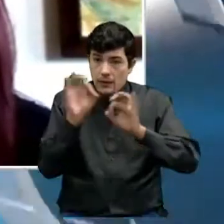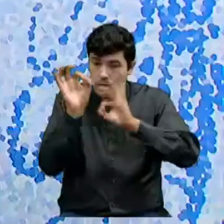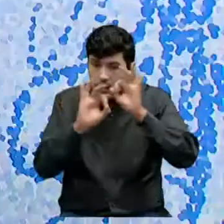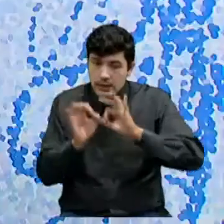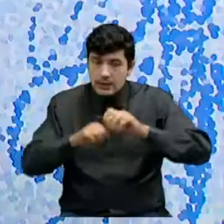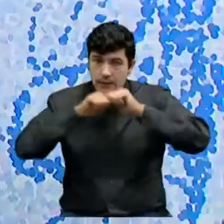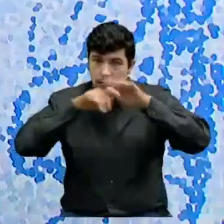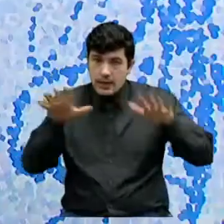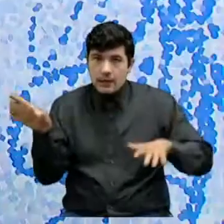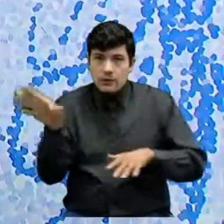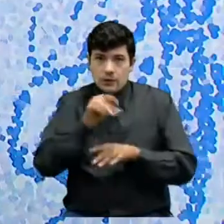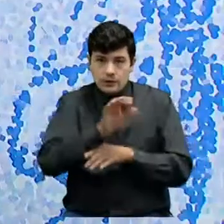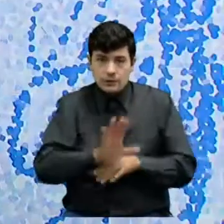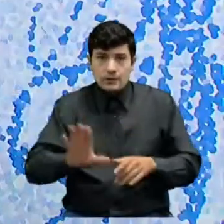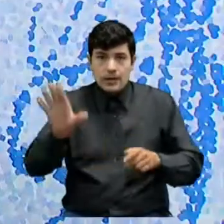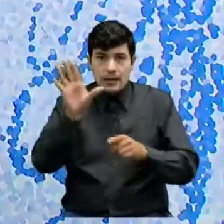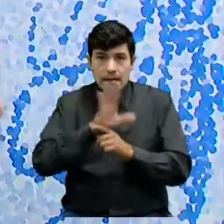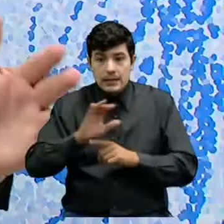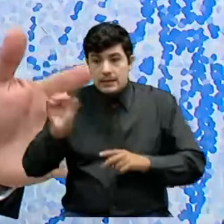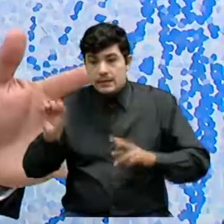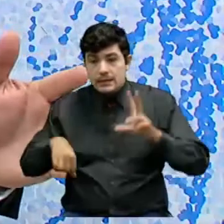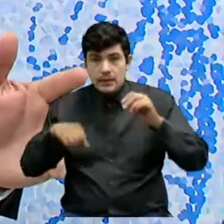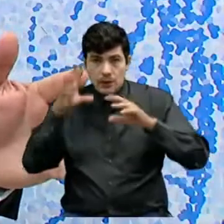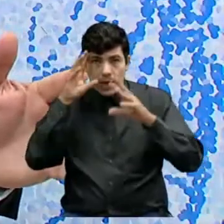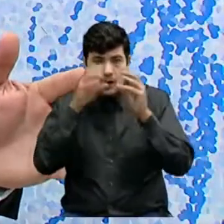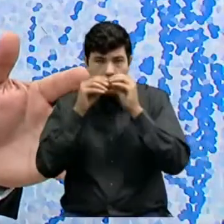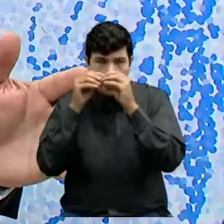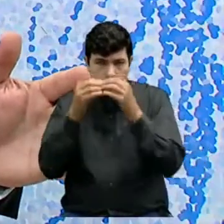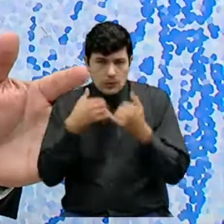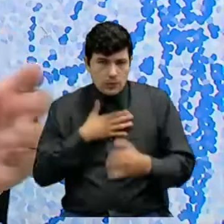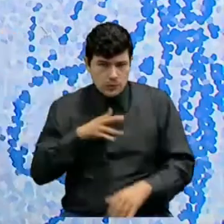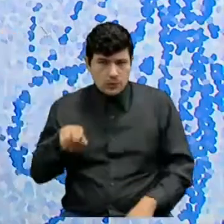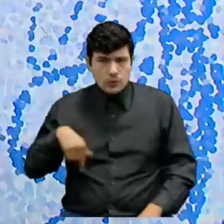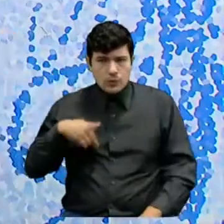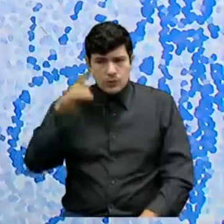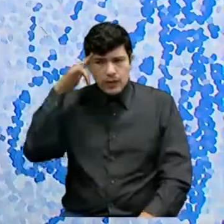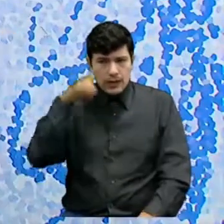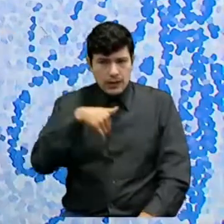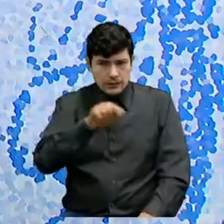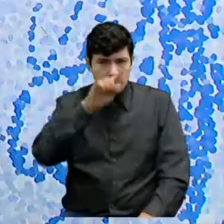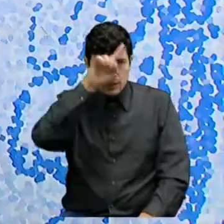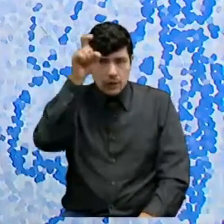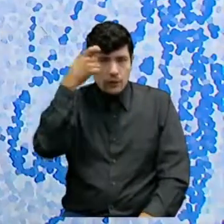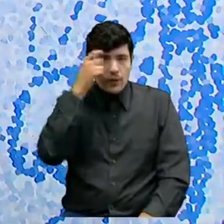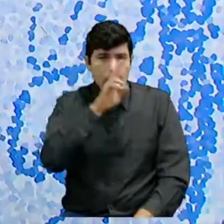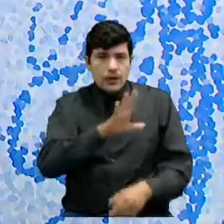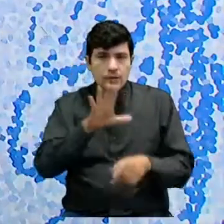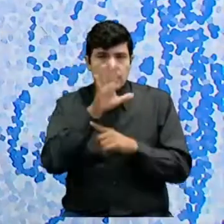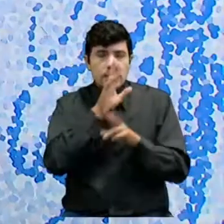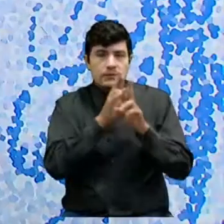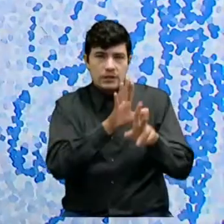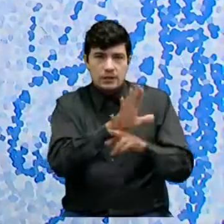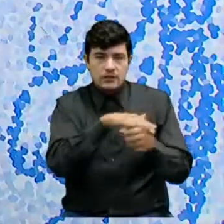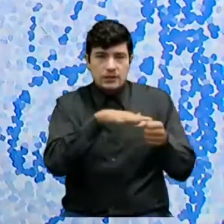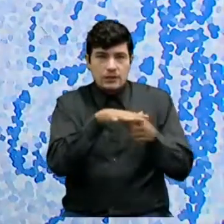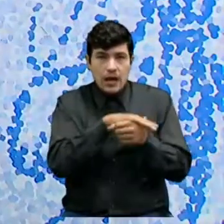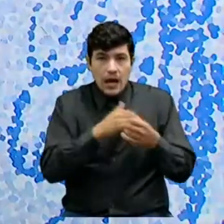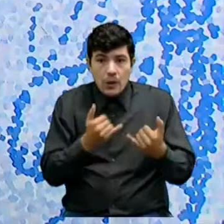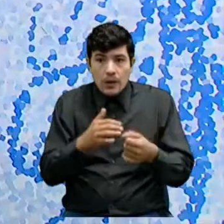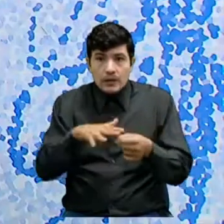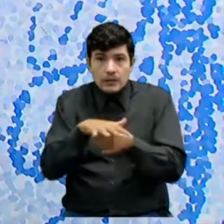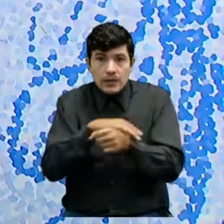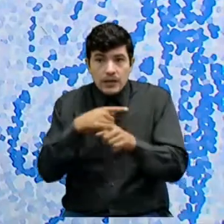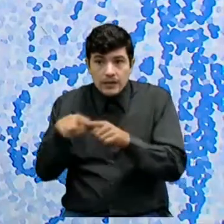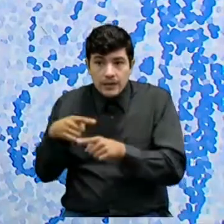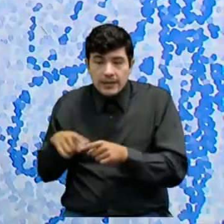todos ustedes de llegarse a dar. Creemos que es posible que el gobierno nacional se pronuncie al respecto, dadas las